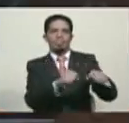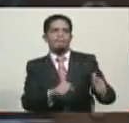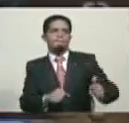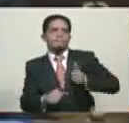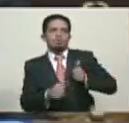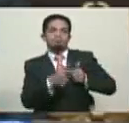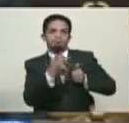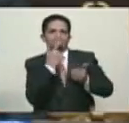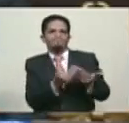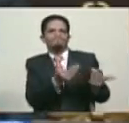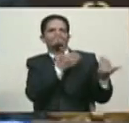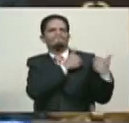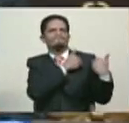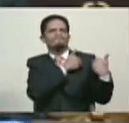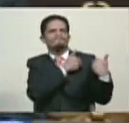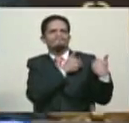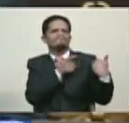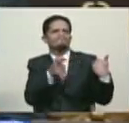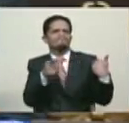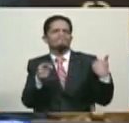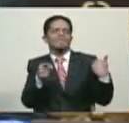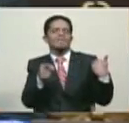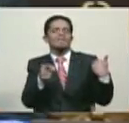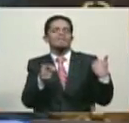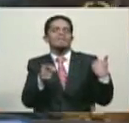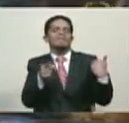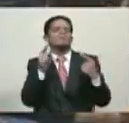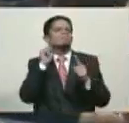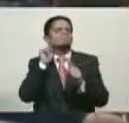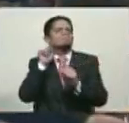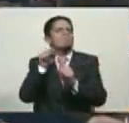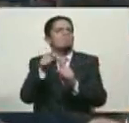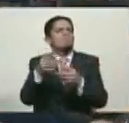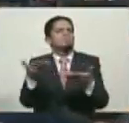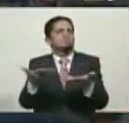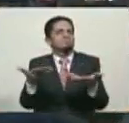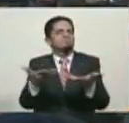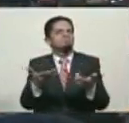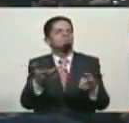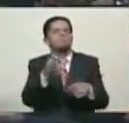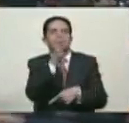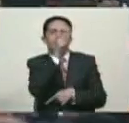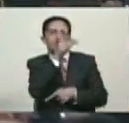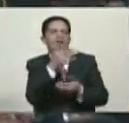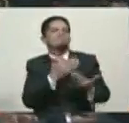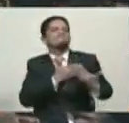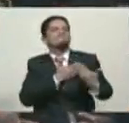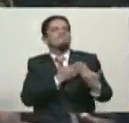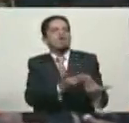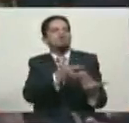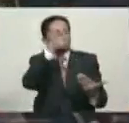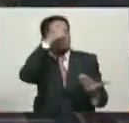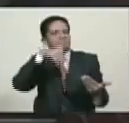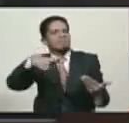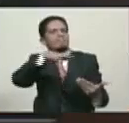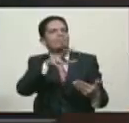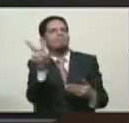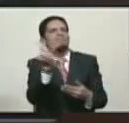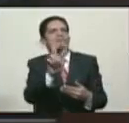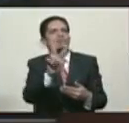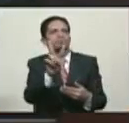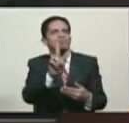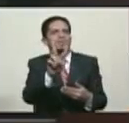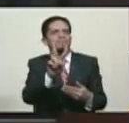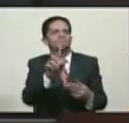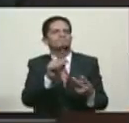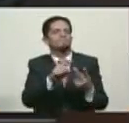popular por vías de hecho, con el grave propósito de burlar la voluntad democrática del pueblo venezolano y